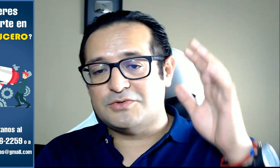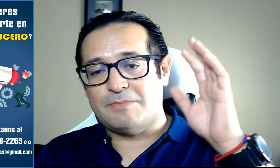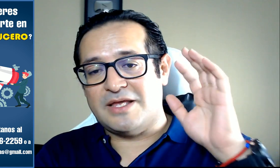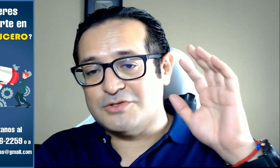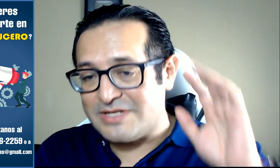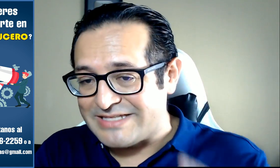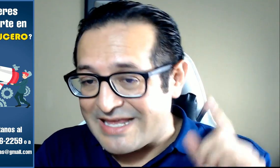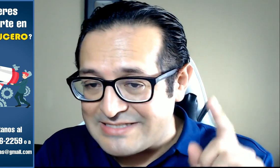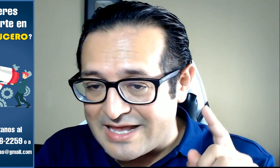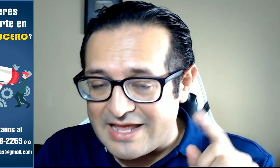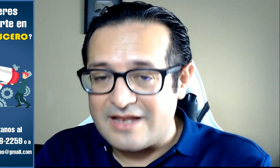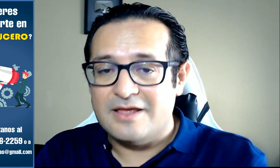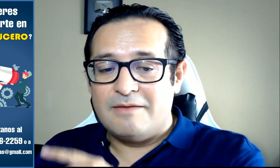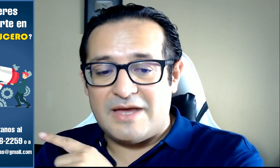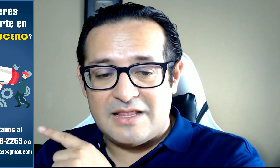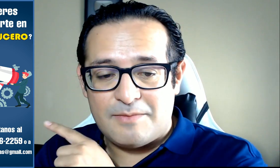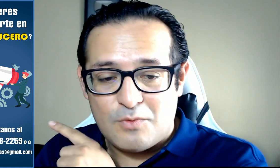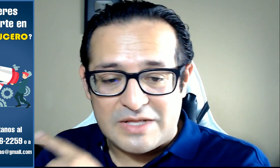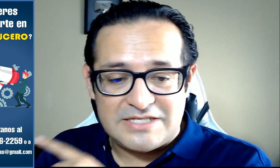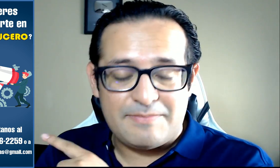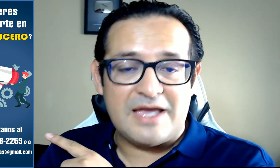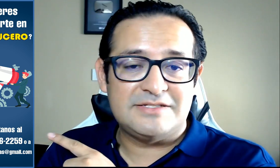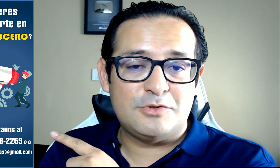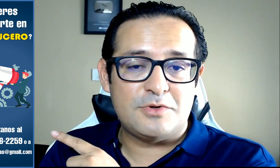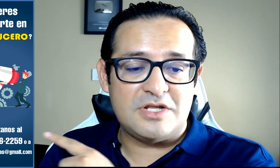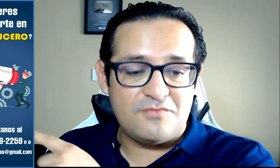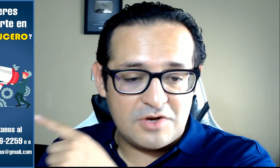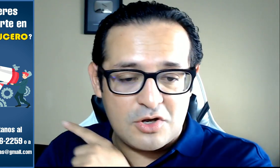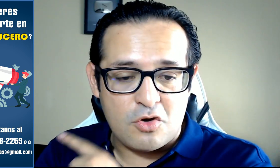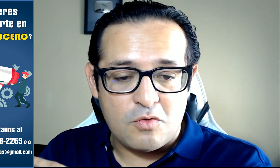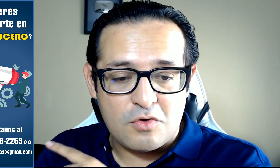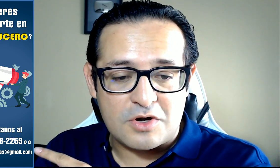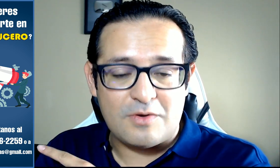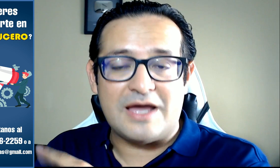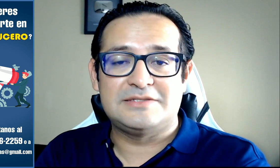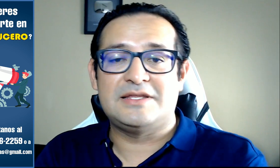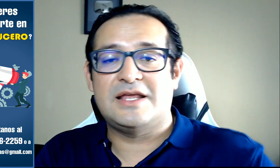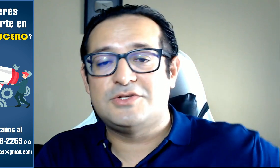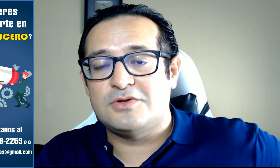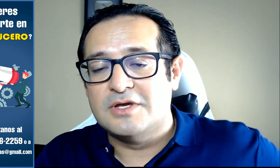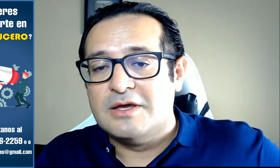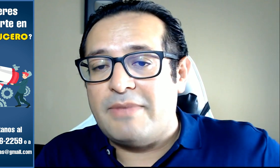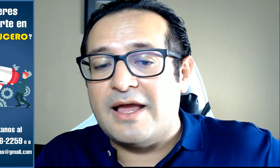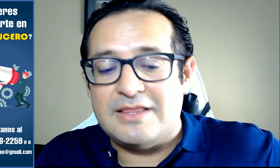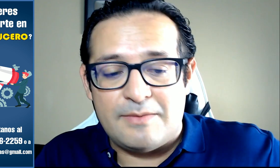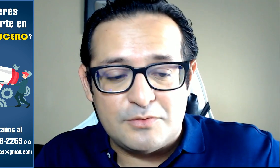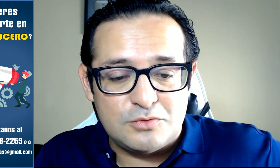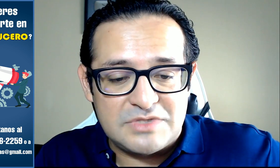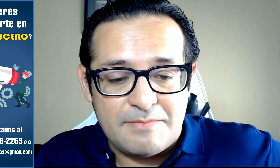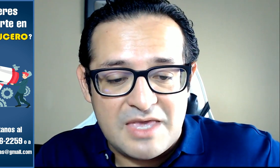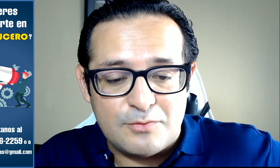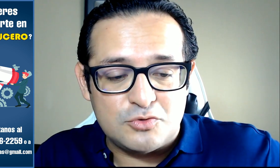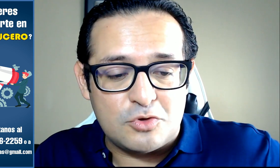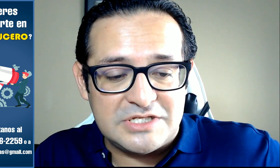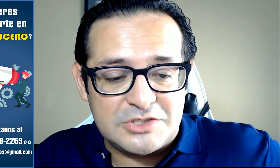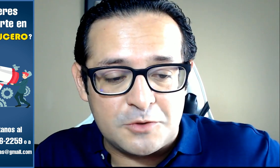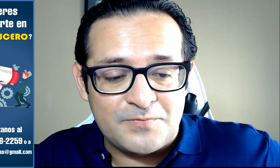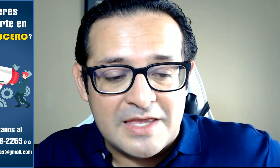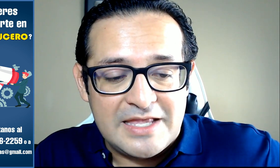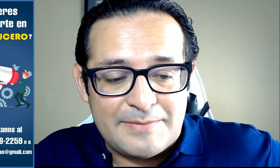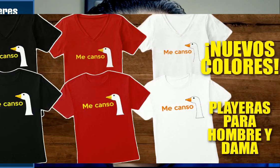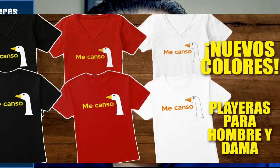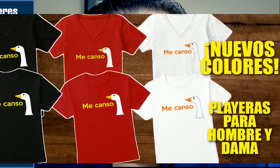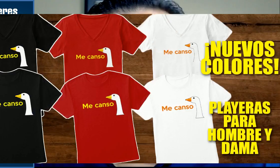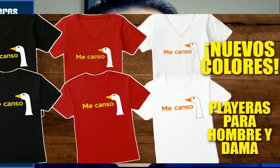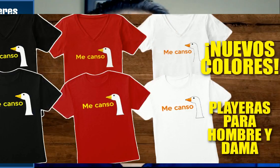servicios aplicaciones en este canal mándame un whatsapp a ese número telefónico o un correo a esta dirección para que tiene usted enviamos tu cotización